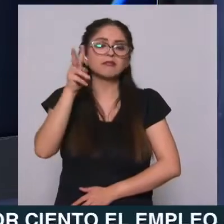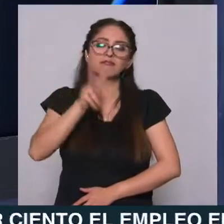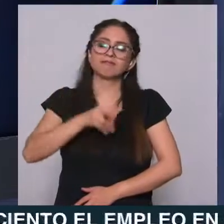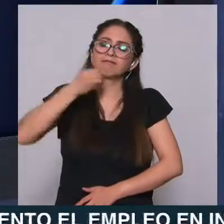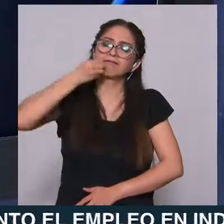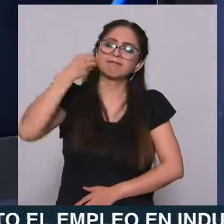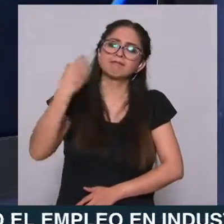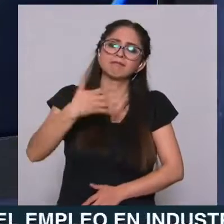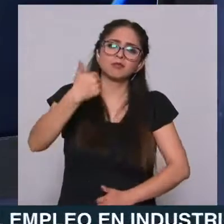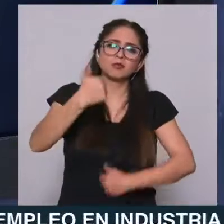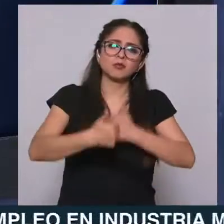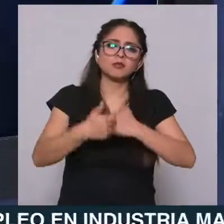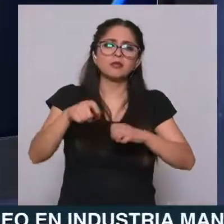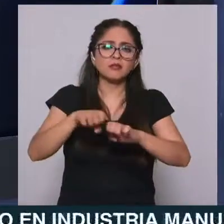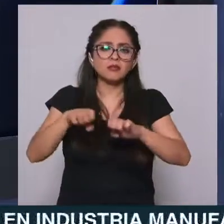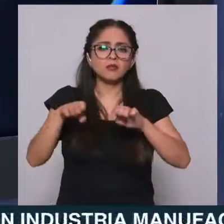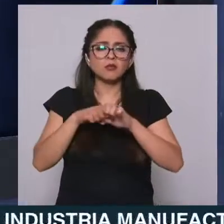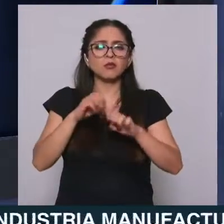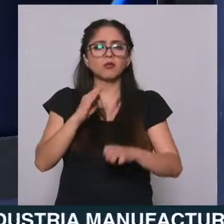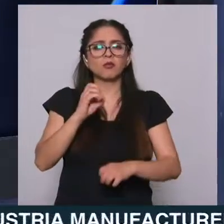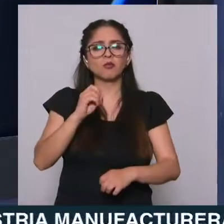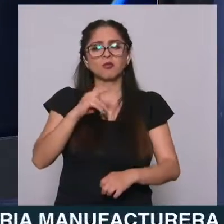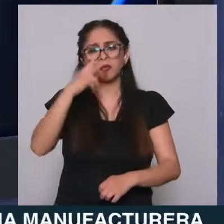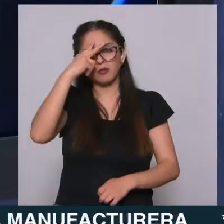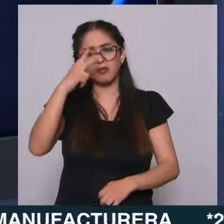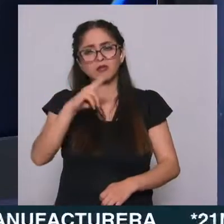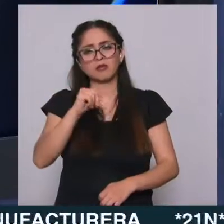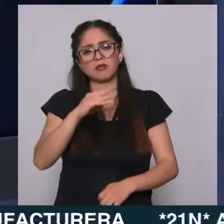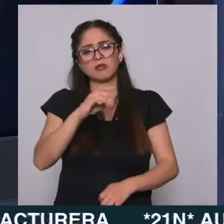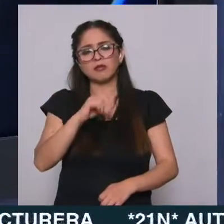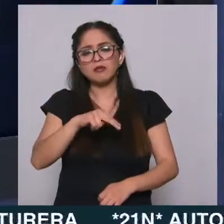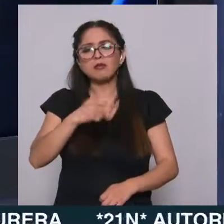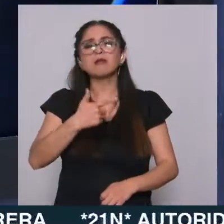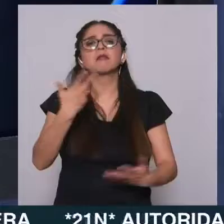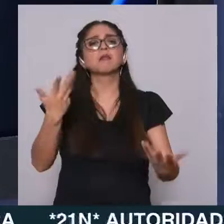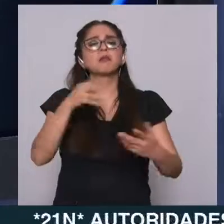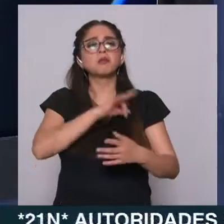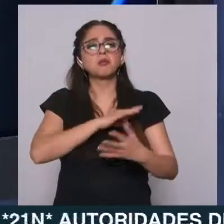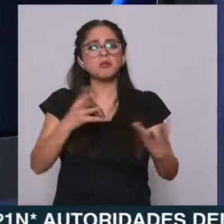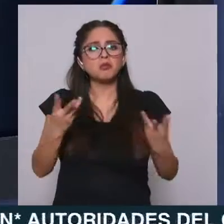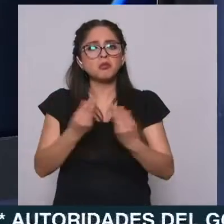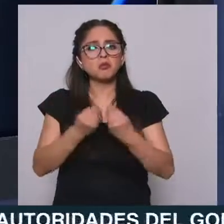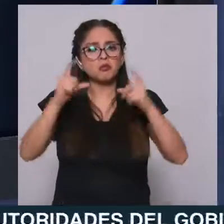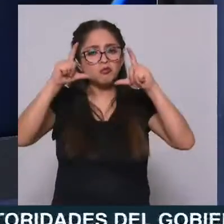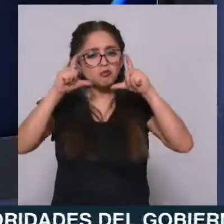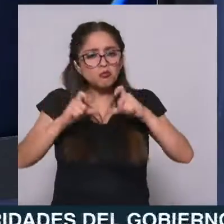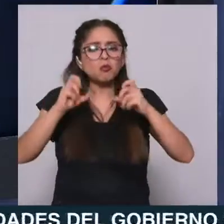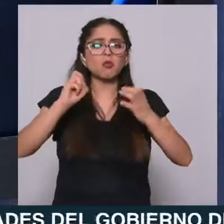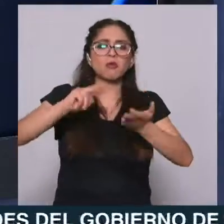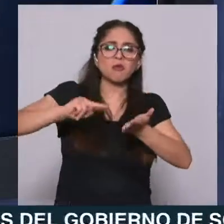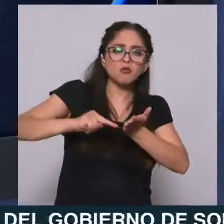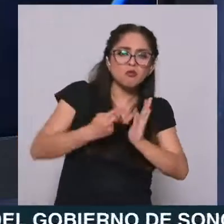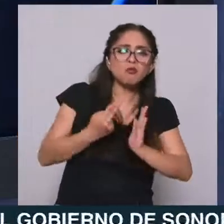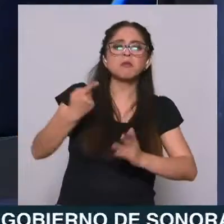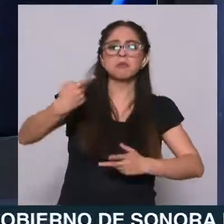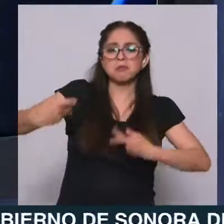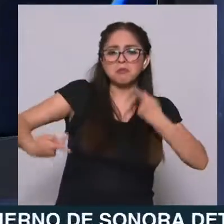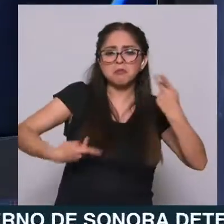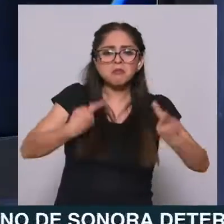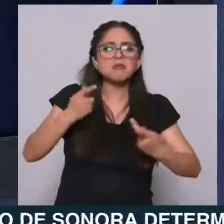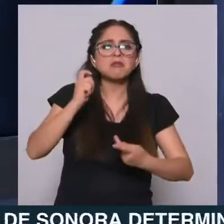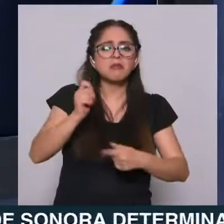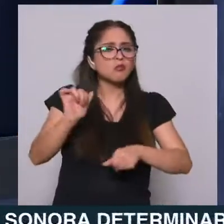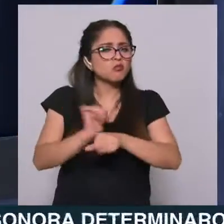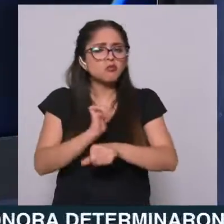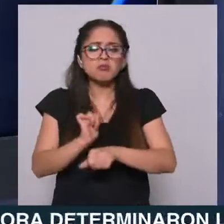increíble la carrera. Y bueno, el equipo Force México Racing los recibe con los brazos abiertos, ya sea una foto, un autógrafo, preguntarme sobre el automovilismo, lo